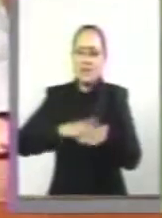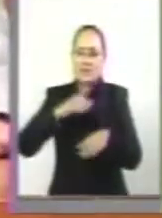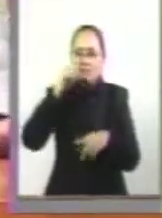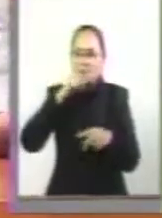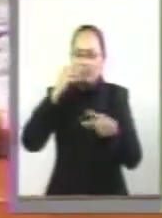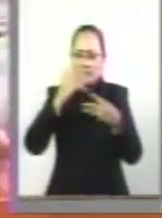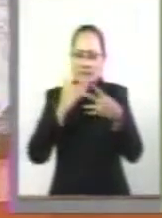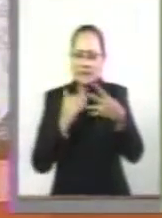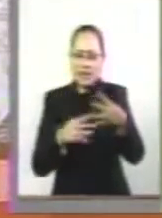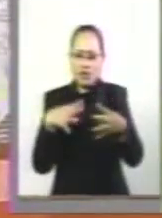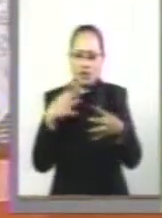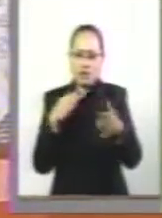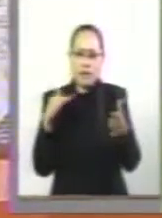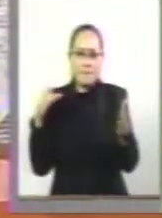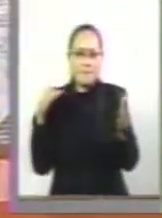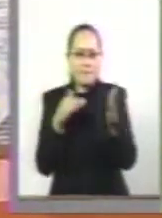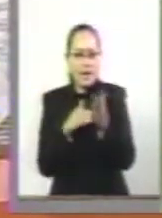casi